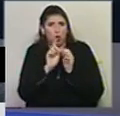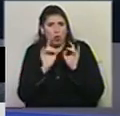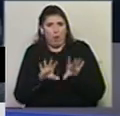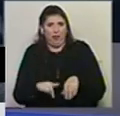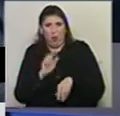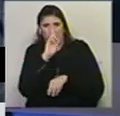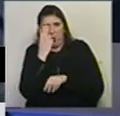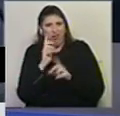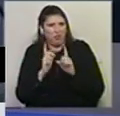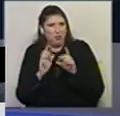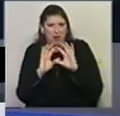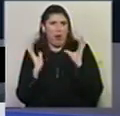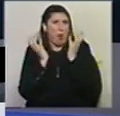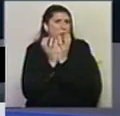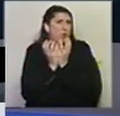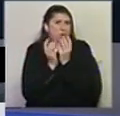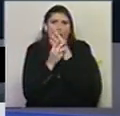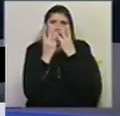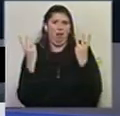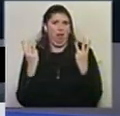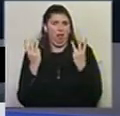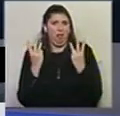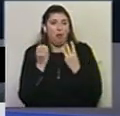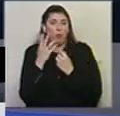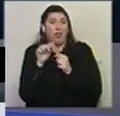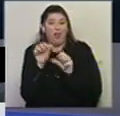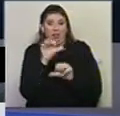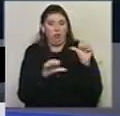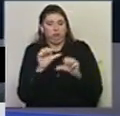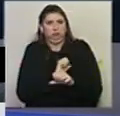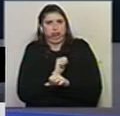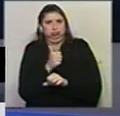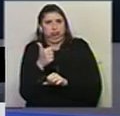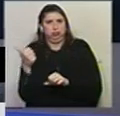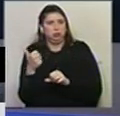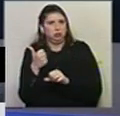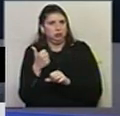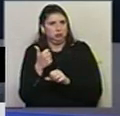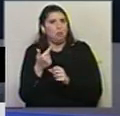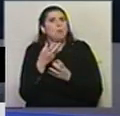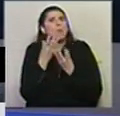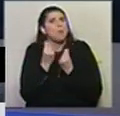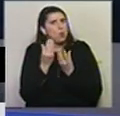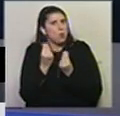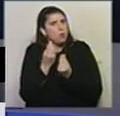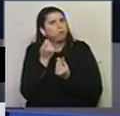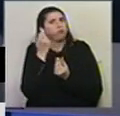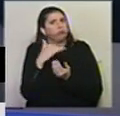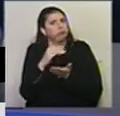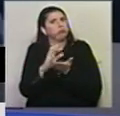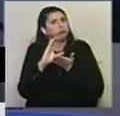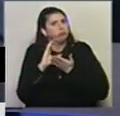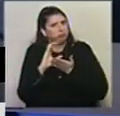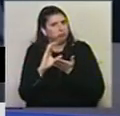el planeta, que es las ganancias realmente escandalosas de la industria del medicamento, y creo que este tema hay que